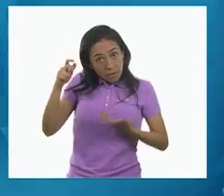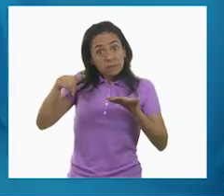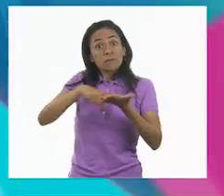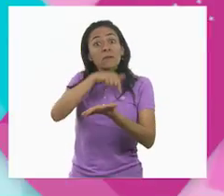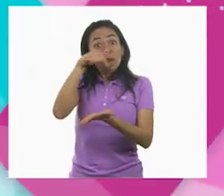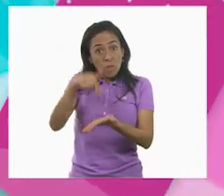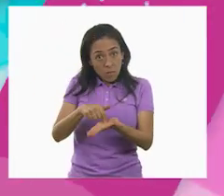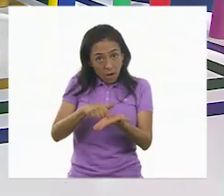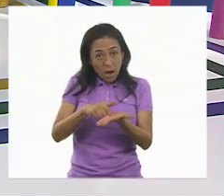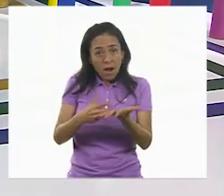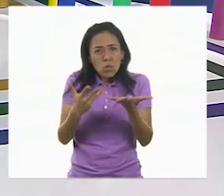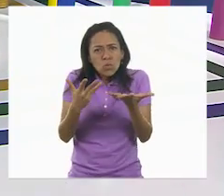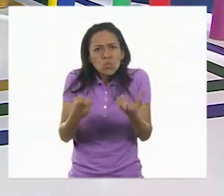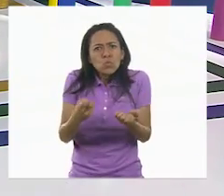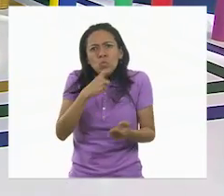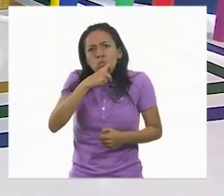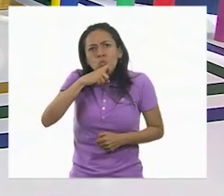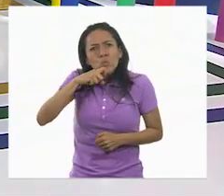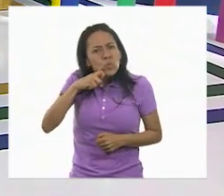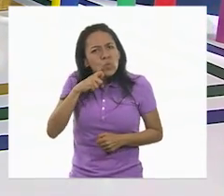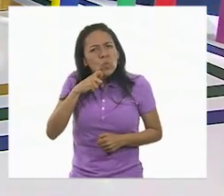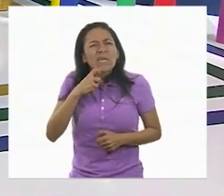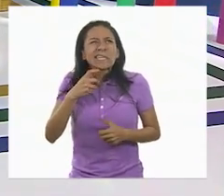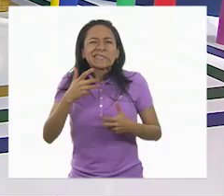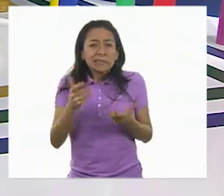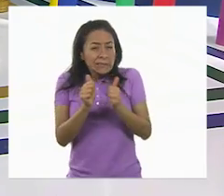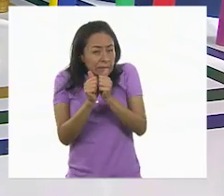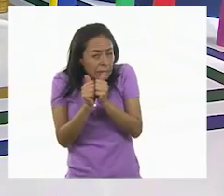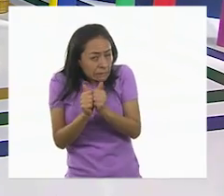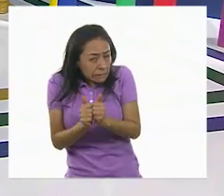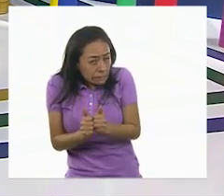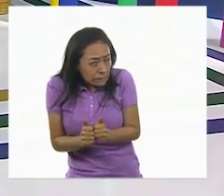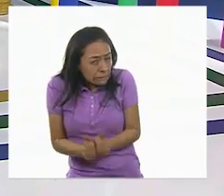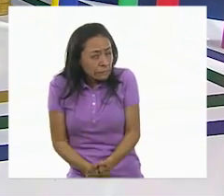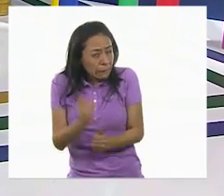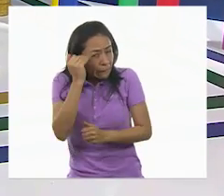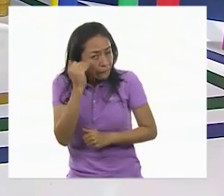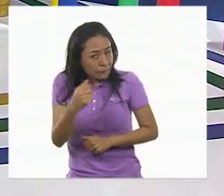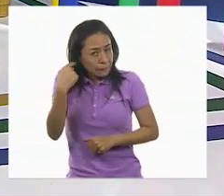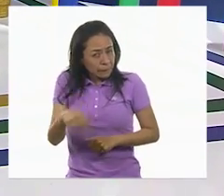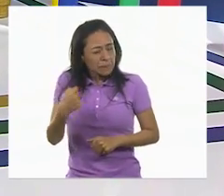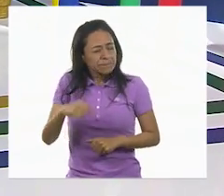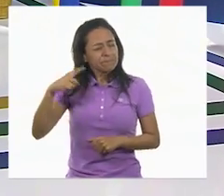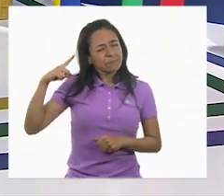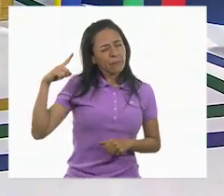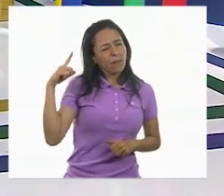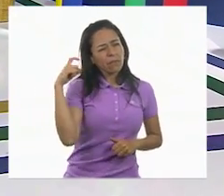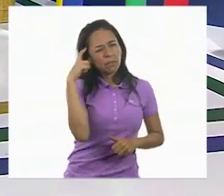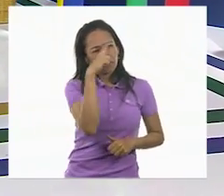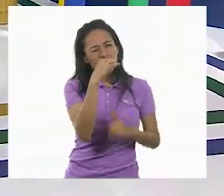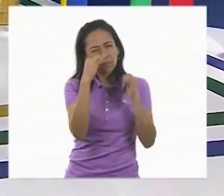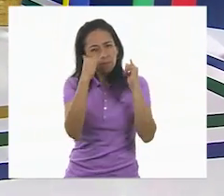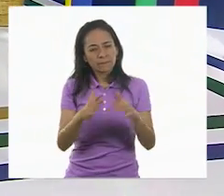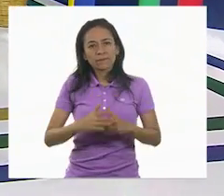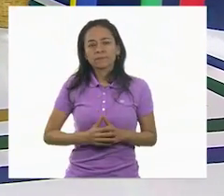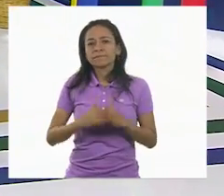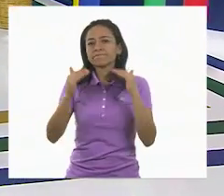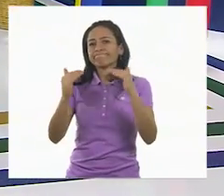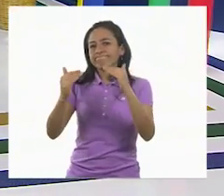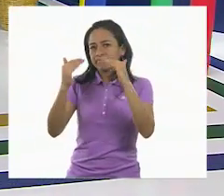una actividad de subsistencia muy difícil de lograr. Vamos a la siguiente área